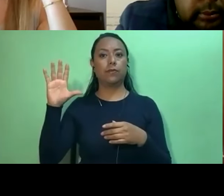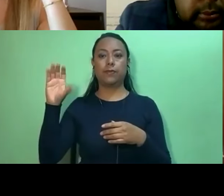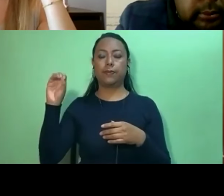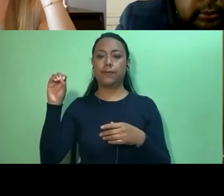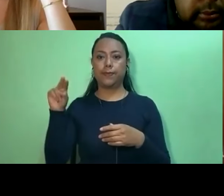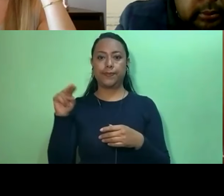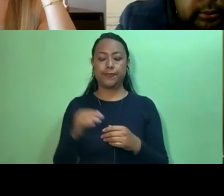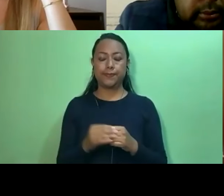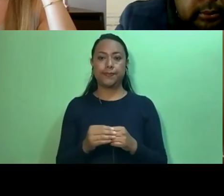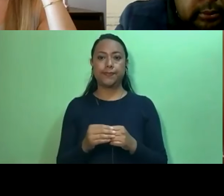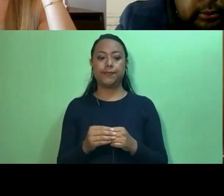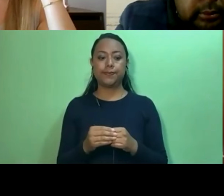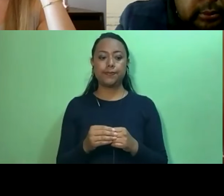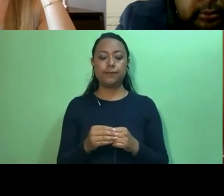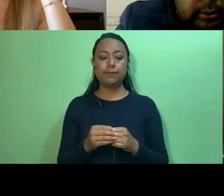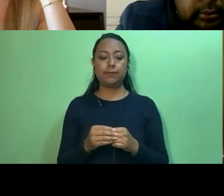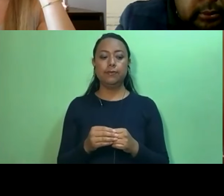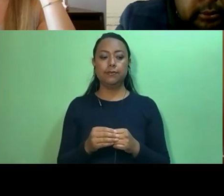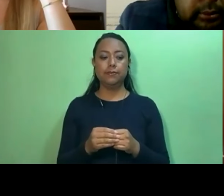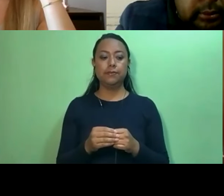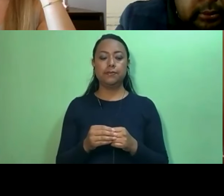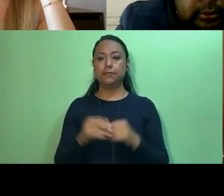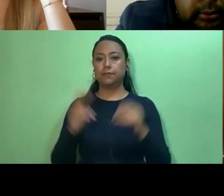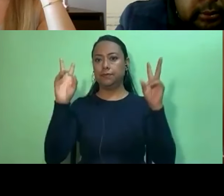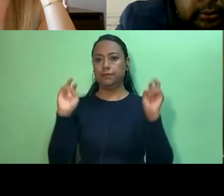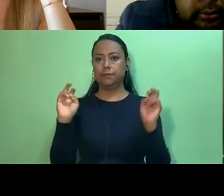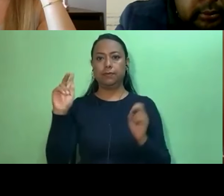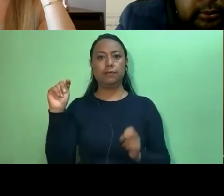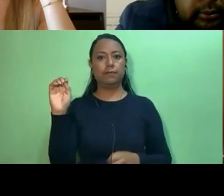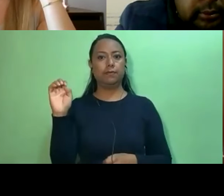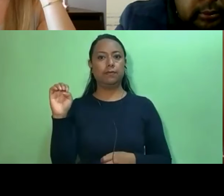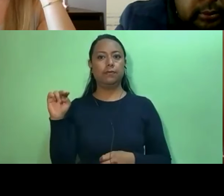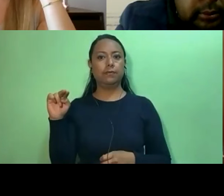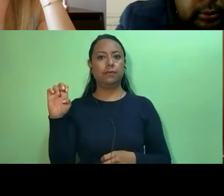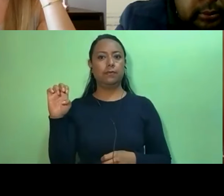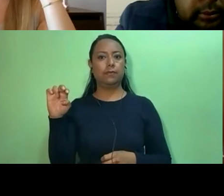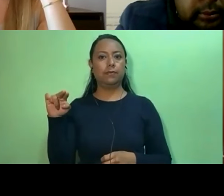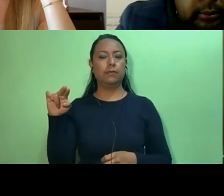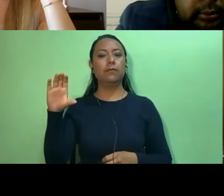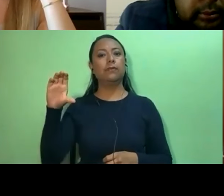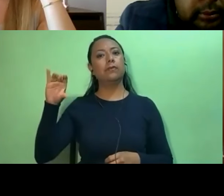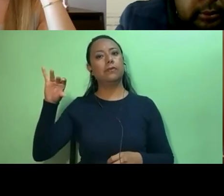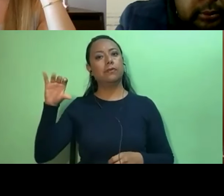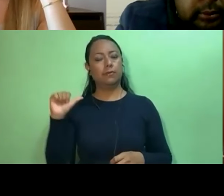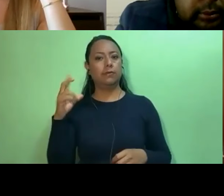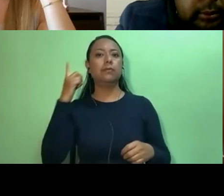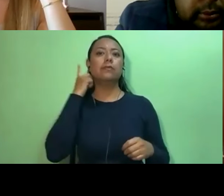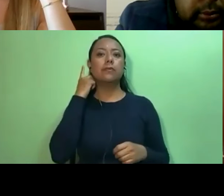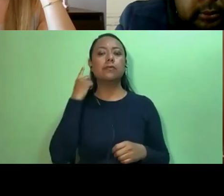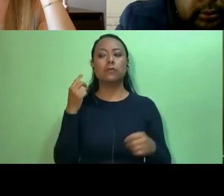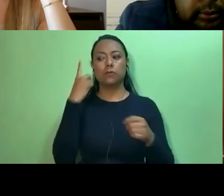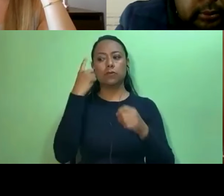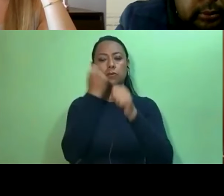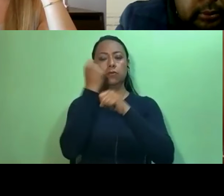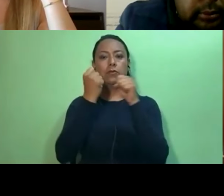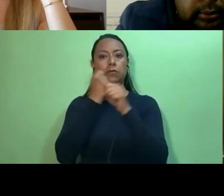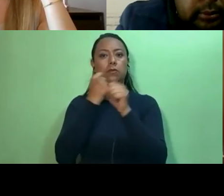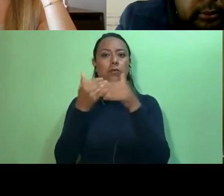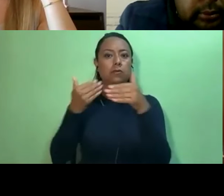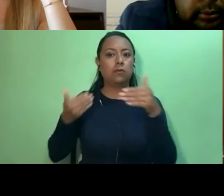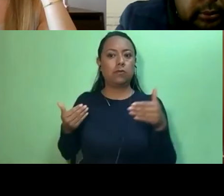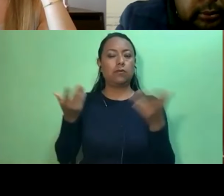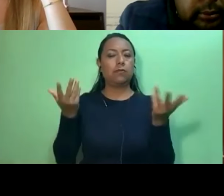En cuanto también al tema de la tenencia, diputado, el año pasado hicimos también